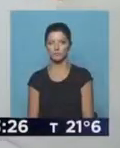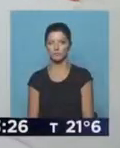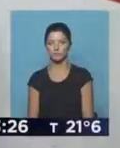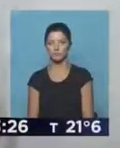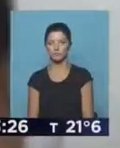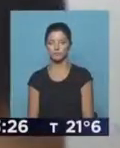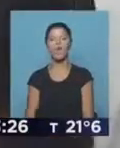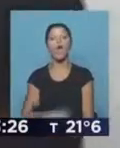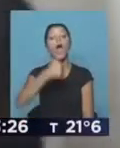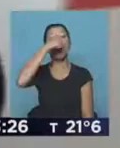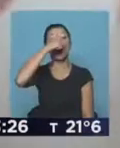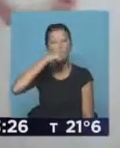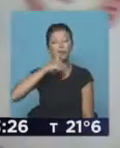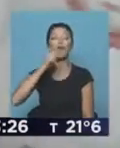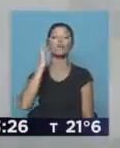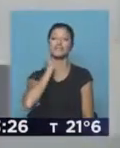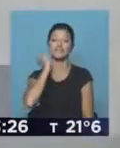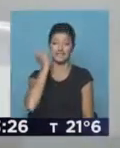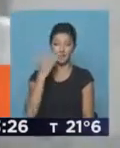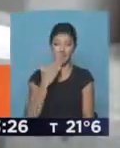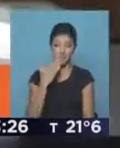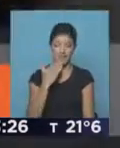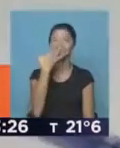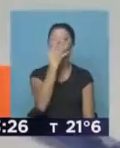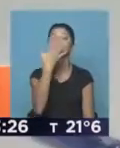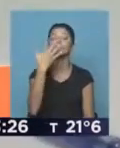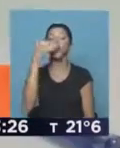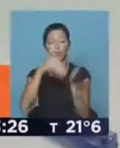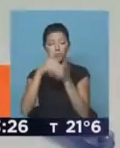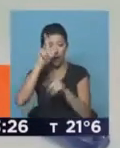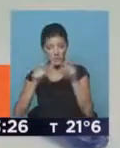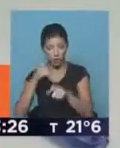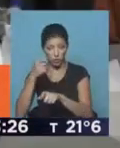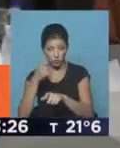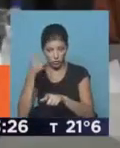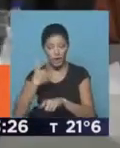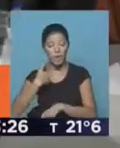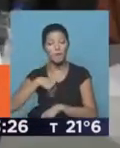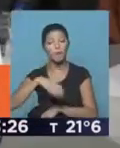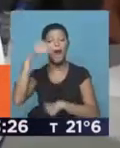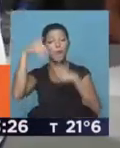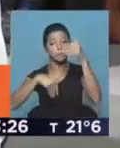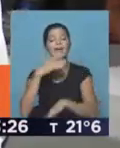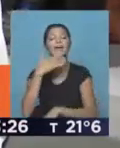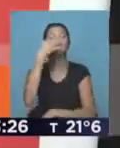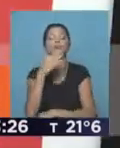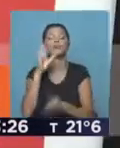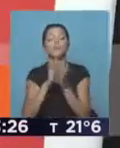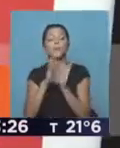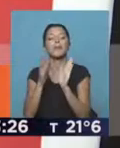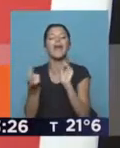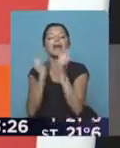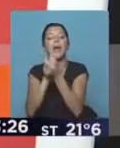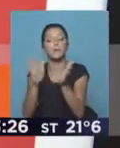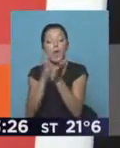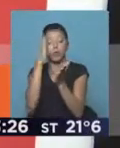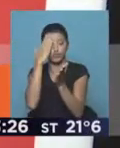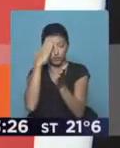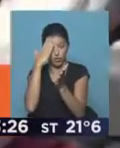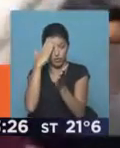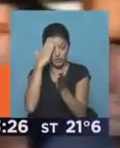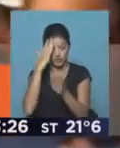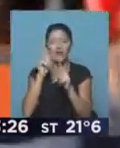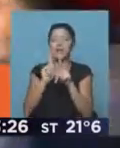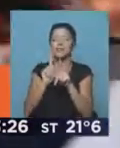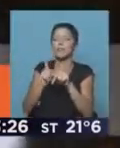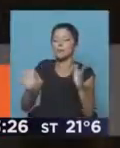El domingo 16 de abril, 55 millones de turcos están llamados a votar para decidir sobre la reforma constitucional impulsada